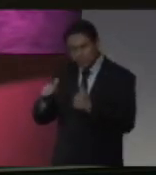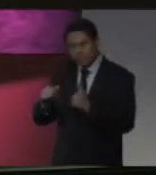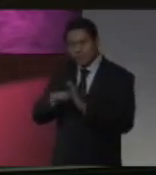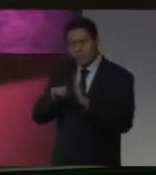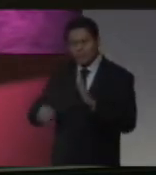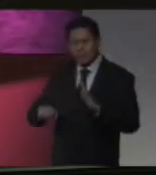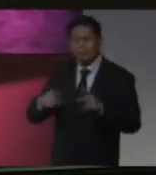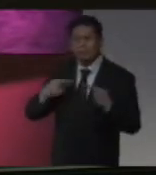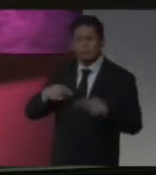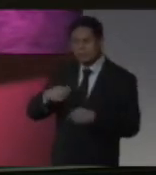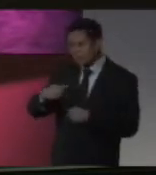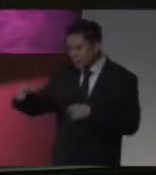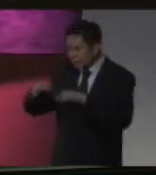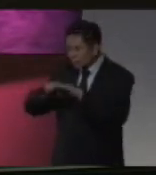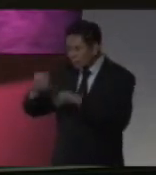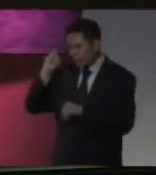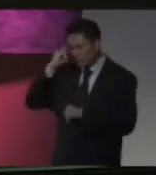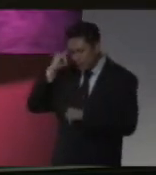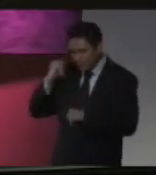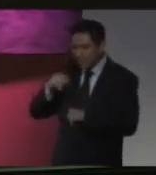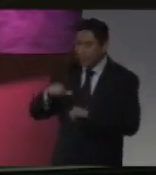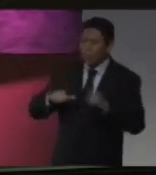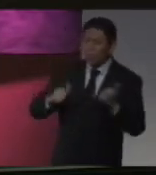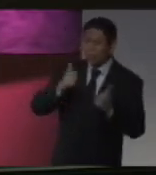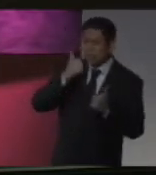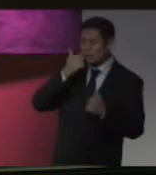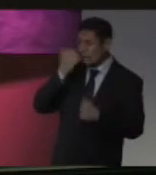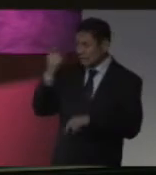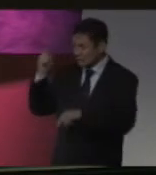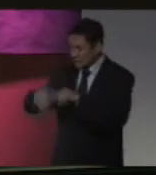es fundamental para todos y todas.